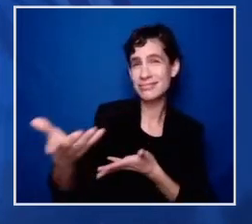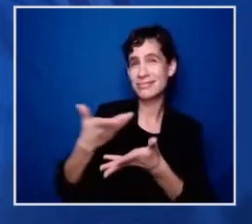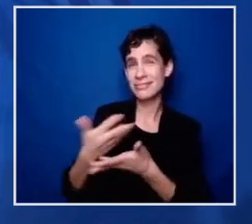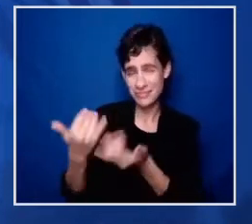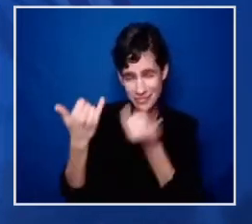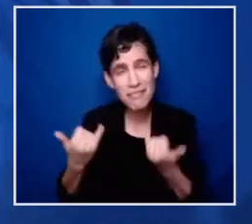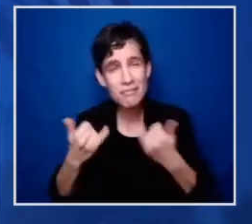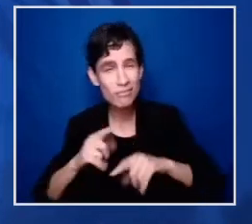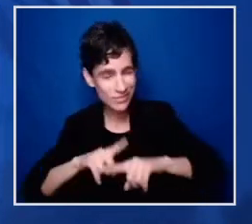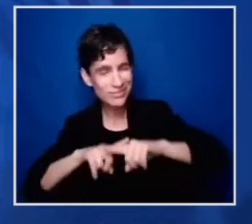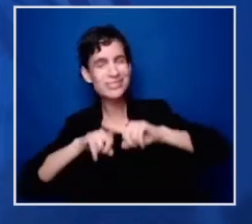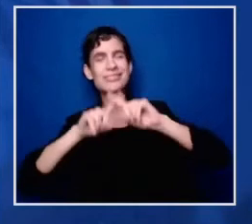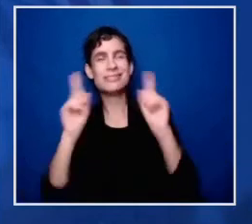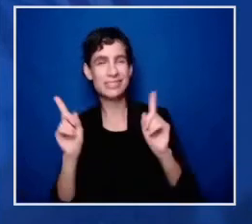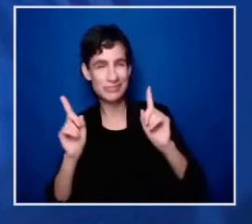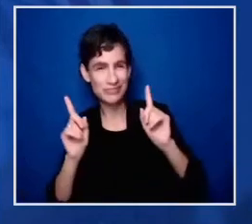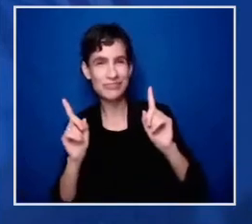y justamente